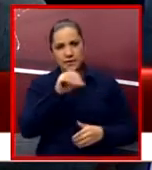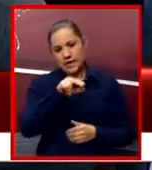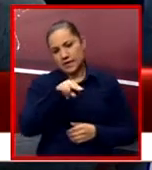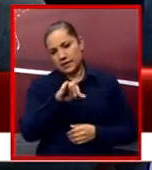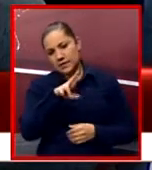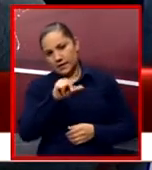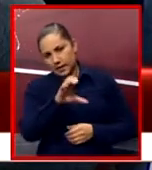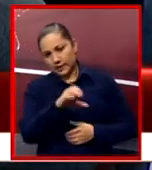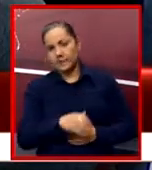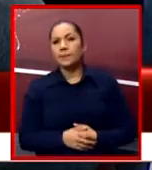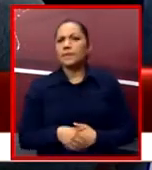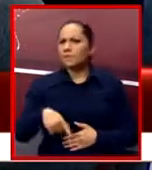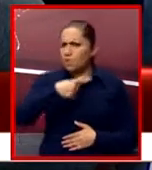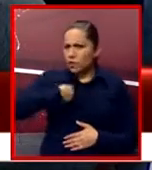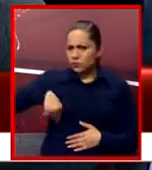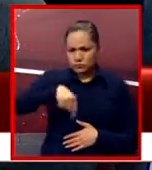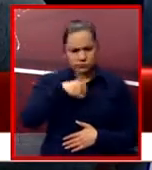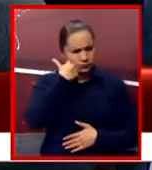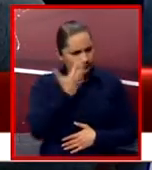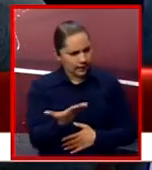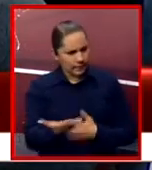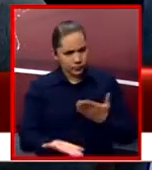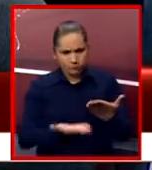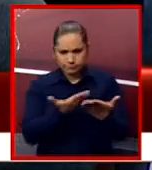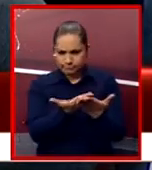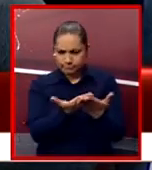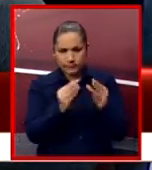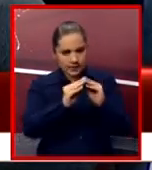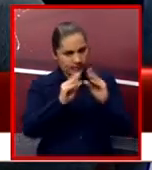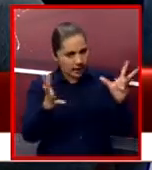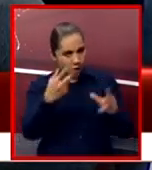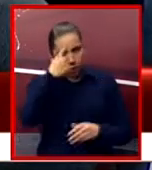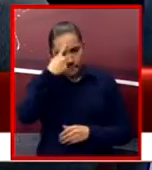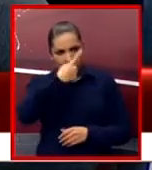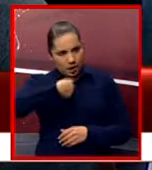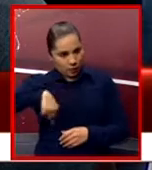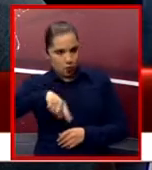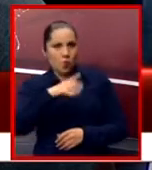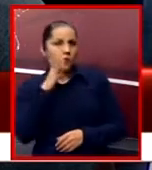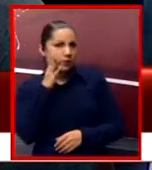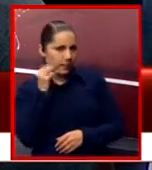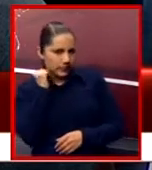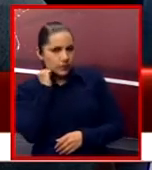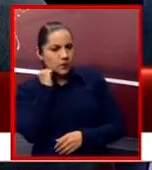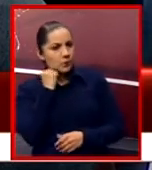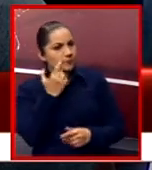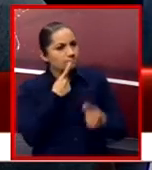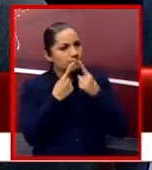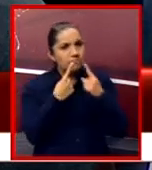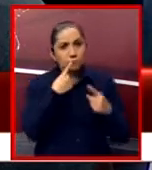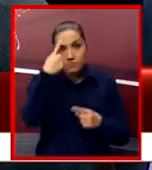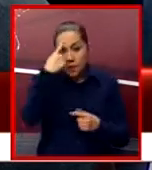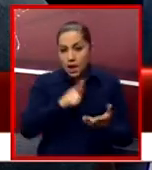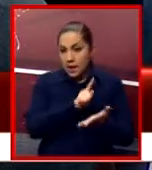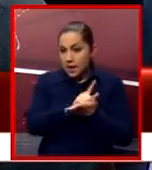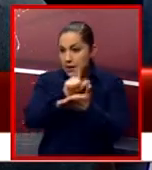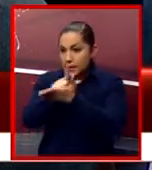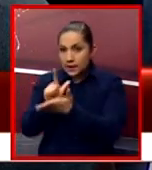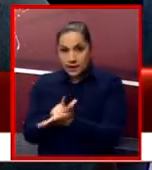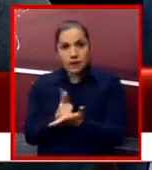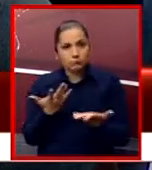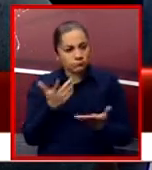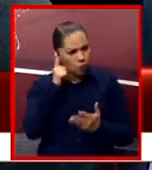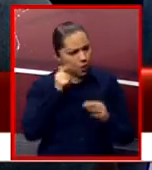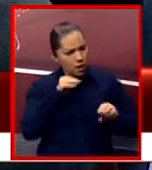disposición desde aquí del Senado en poder contribuir en lo legislativo, pues para que este sistema de